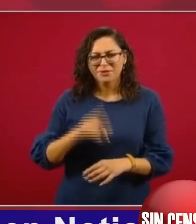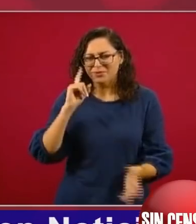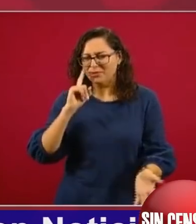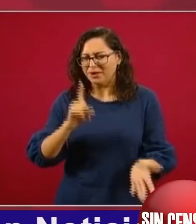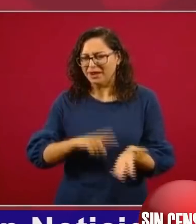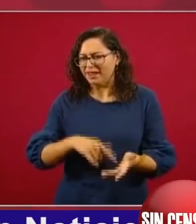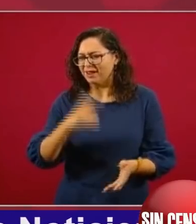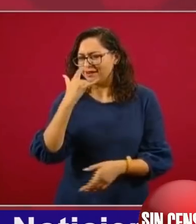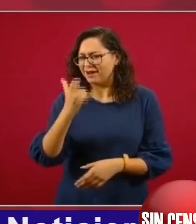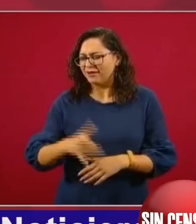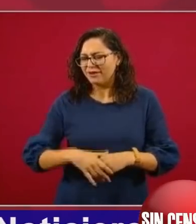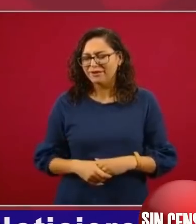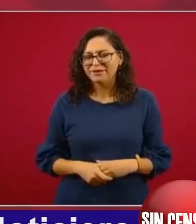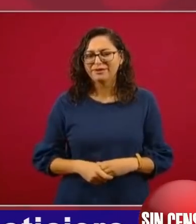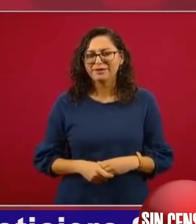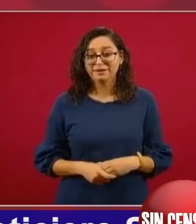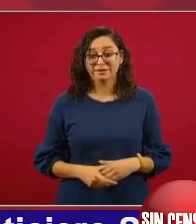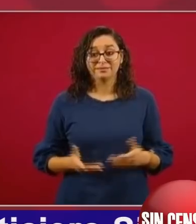Y eso que pues